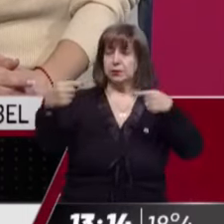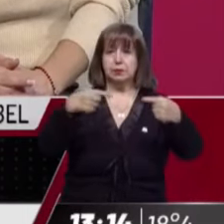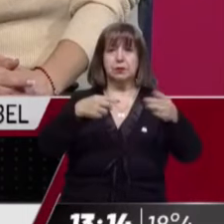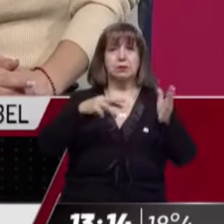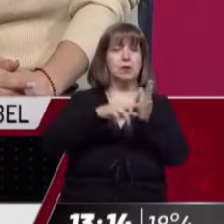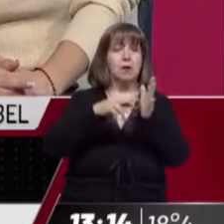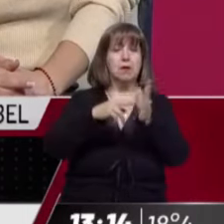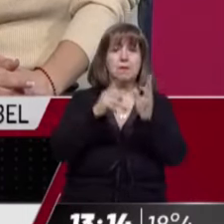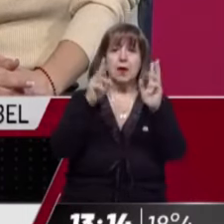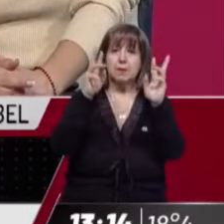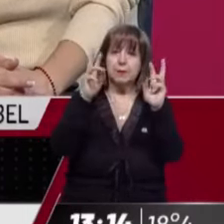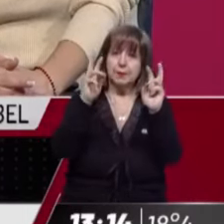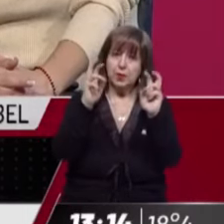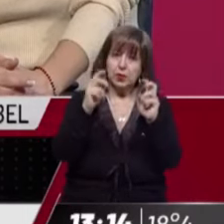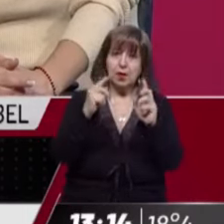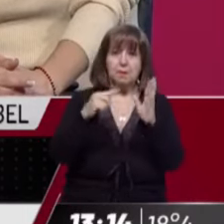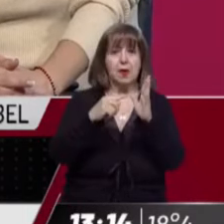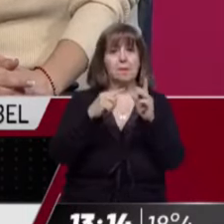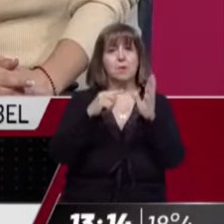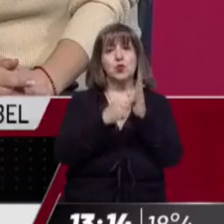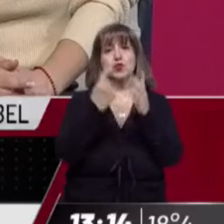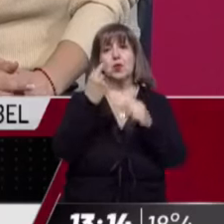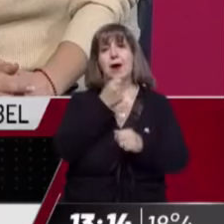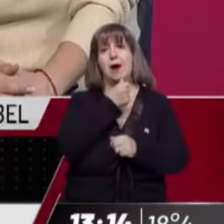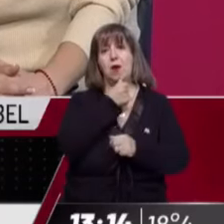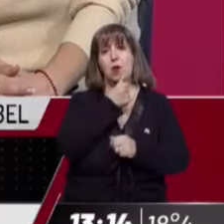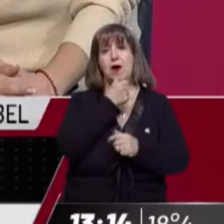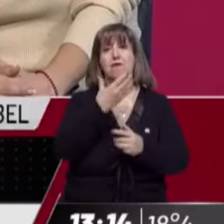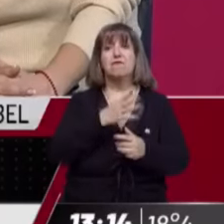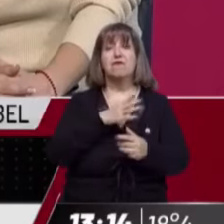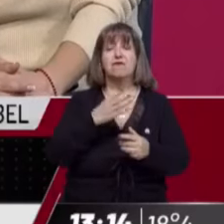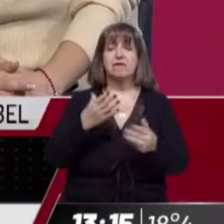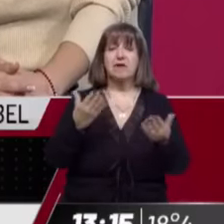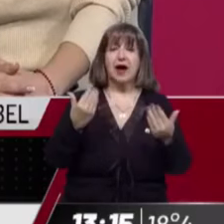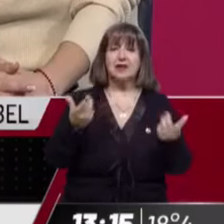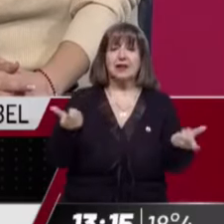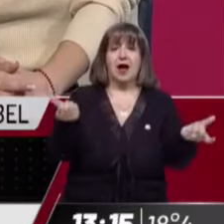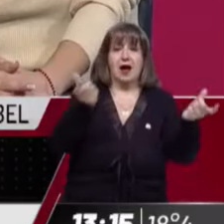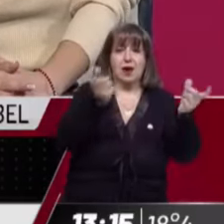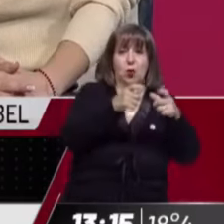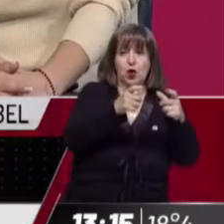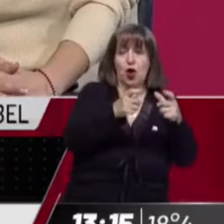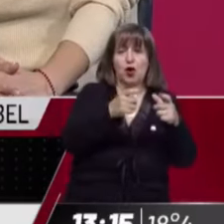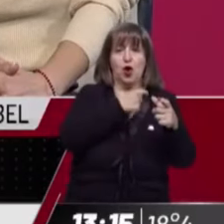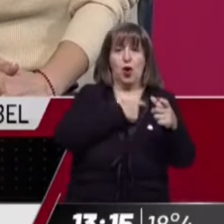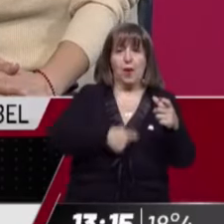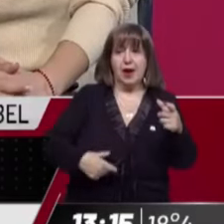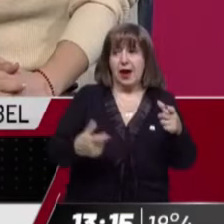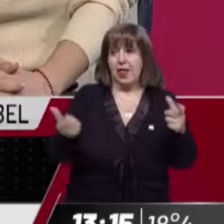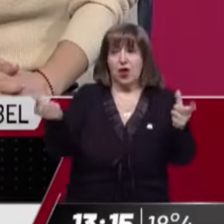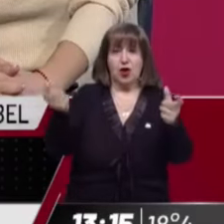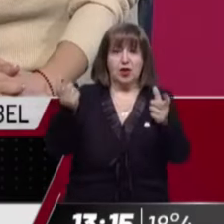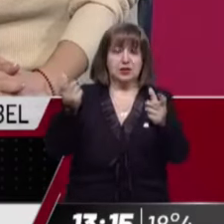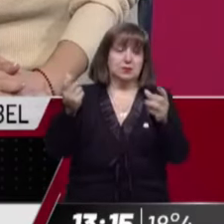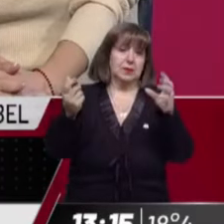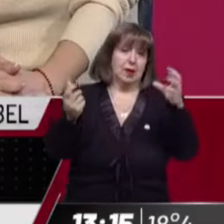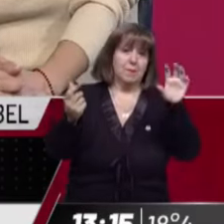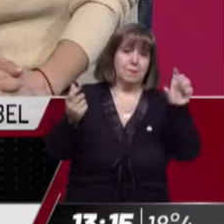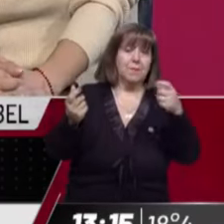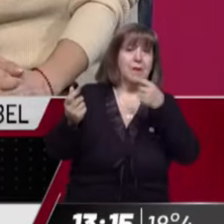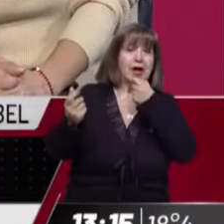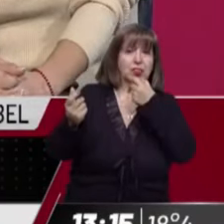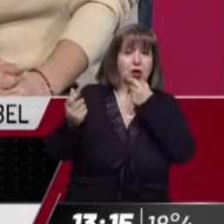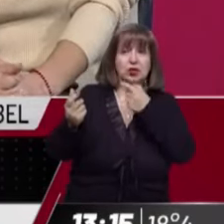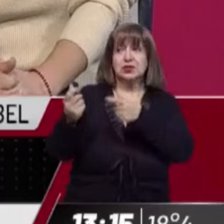del agua continúa y hasta ahora no se reúnen los distintos gobernadores con la justicia para determinar los distintos responsables, porque en el medio también está el